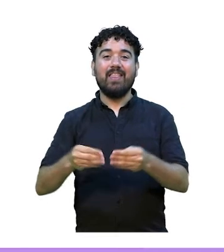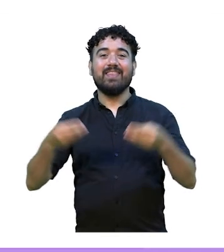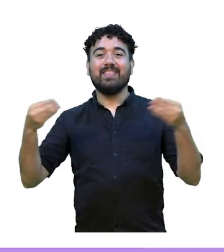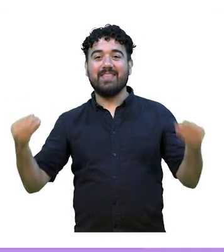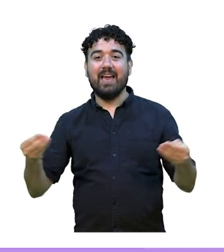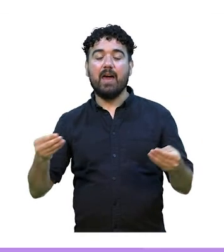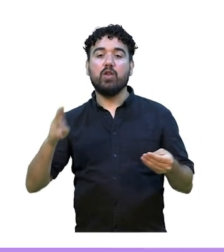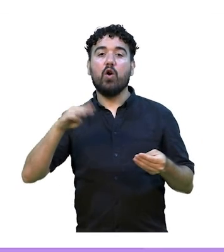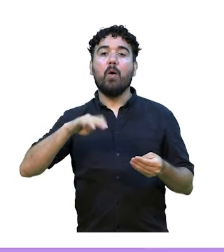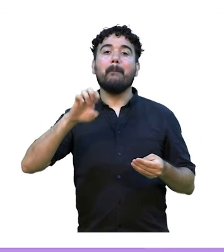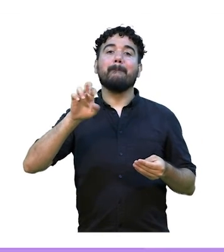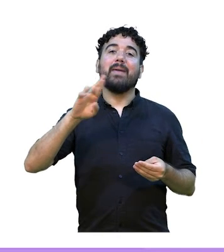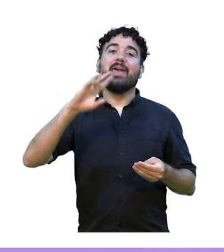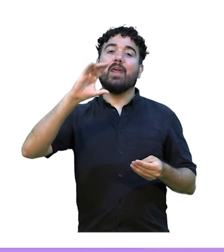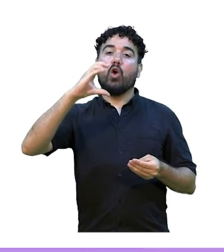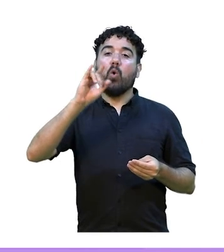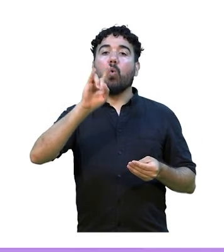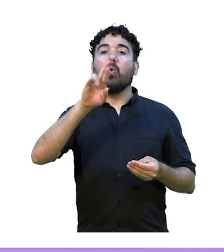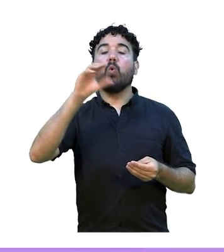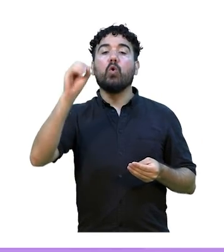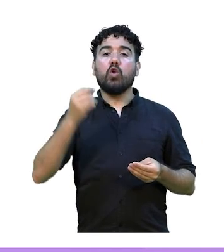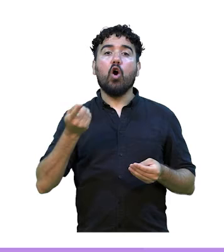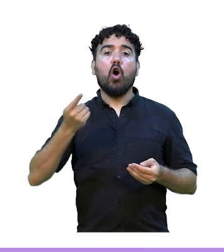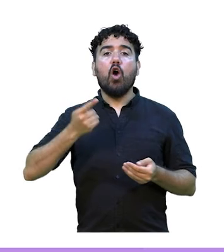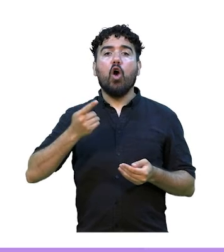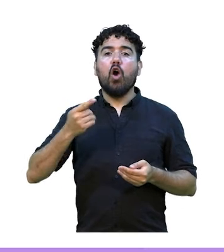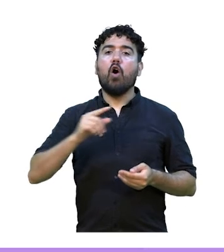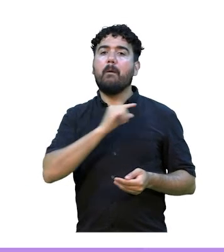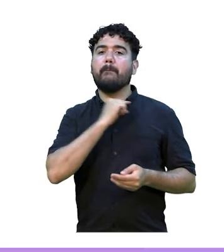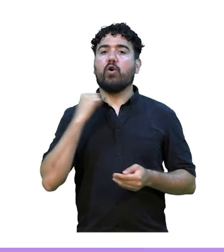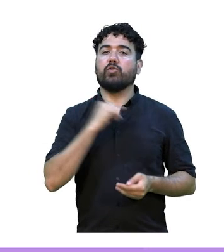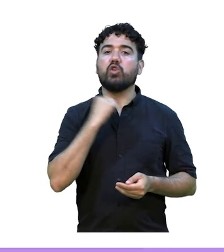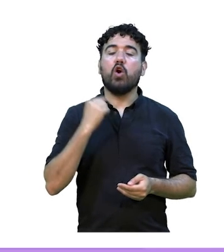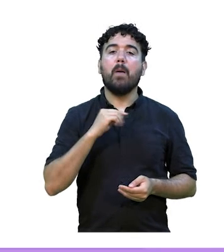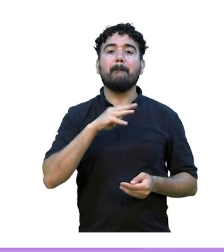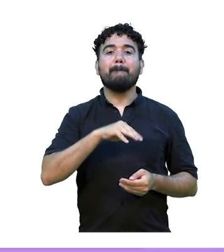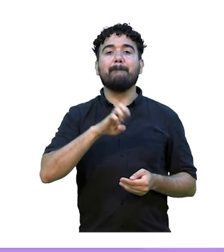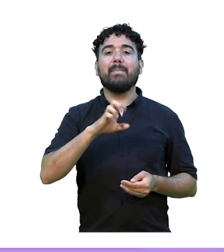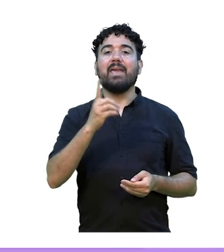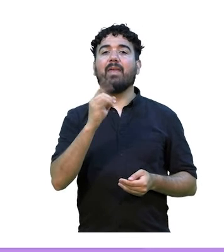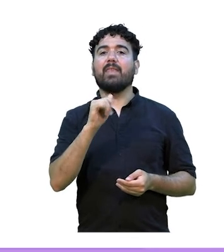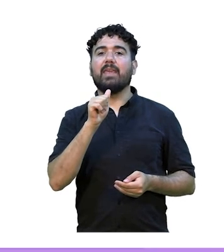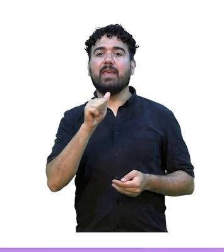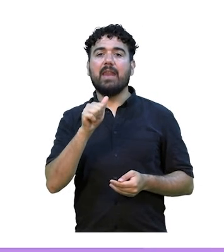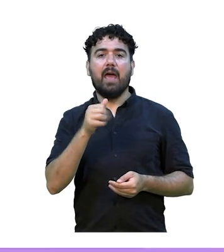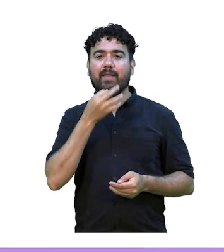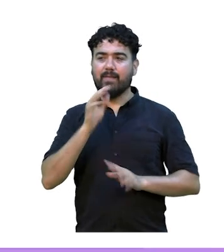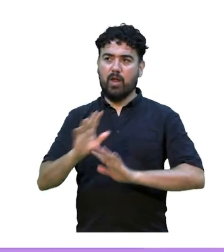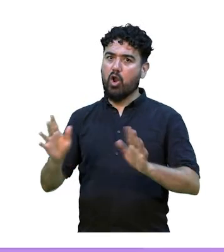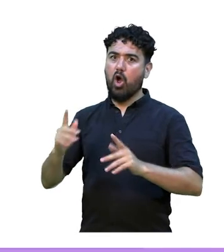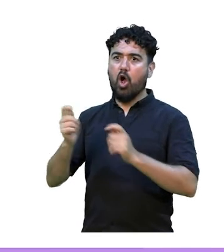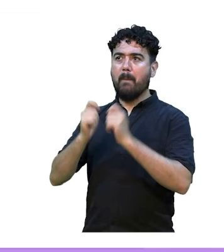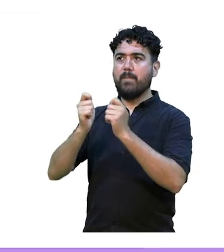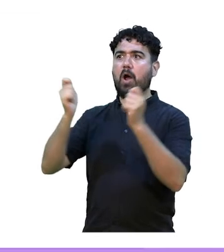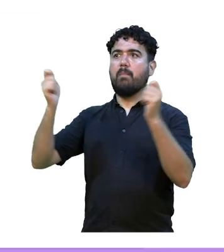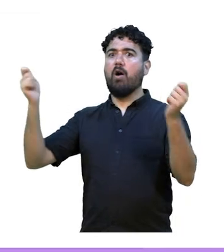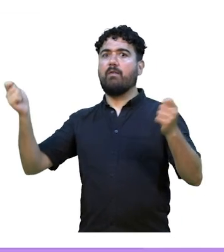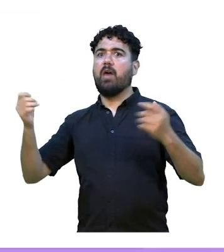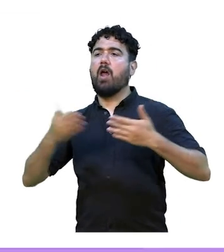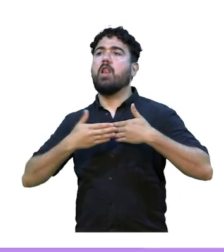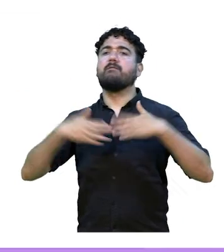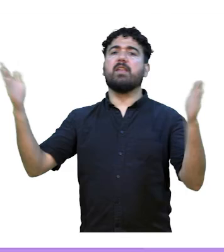Diario El Mercurio, Monseñor Medina reclama, ¿no es cierto?, y pide suspender esto, que es una promoción